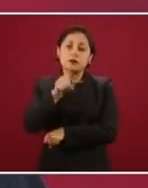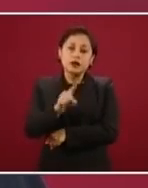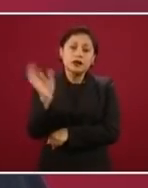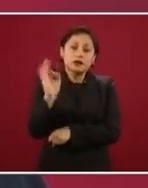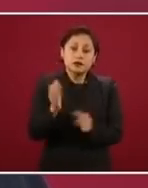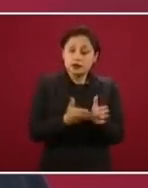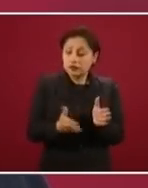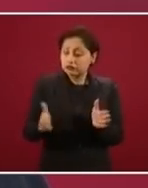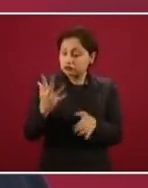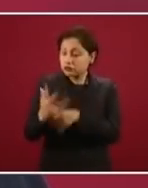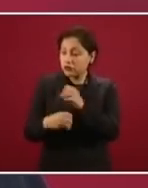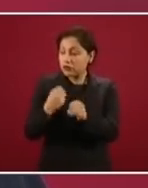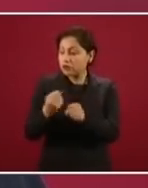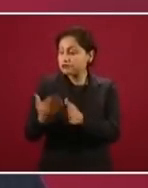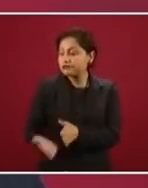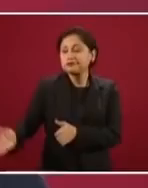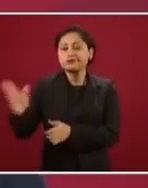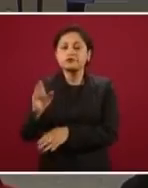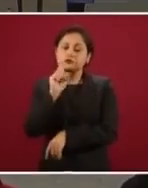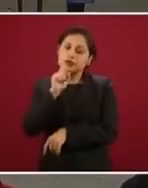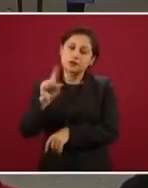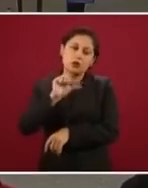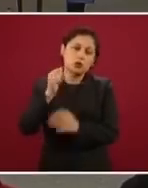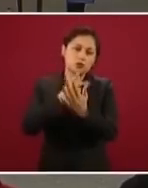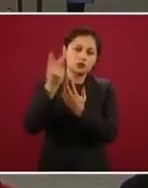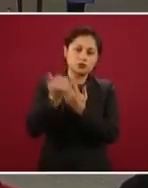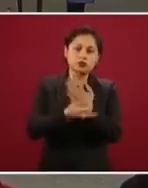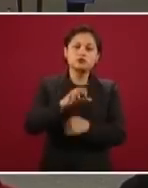proyecto sino otros muchos que queremos poner en marcha